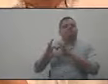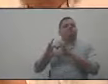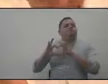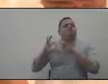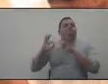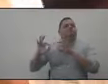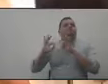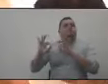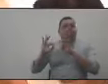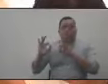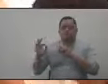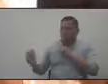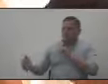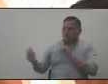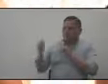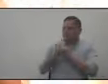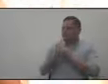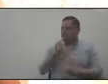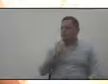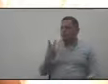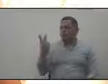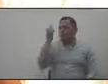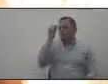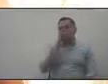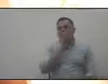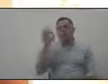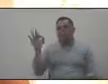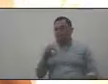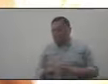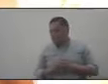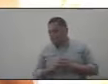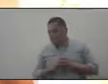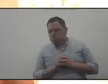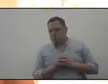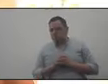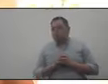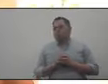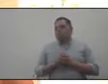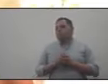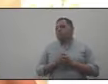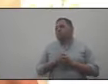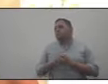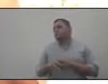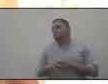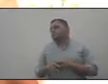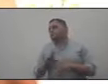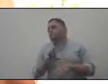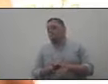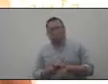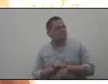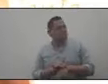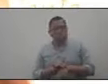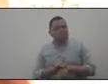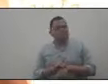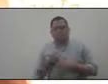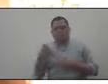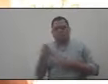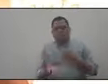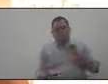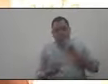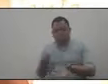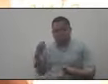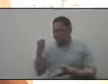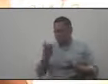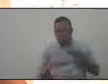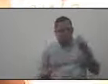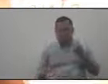bueno. Nunca tuve un no, nunca me tocó decir, doctora, mire, necesito eso. No, porque todo, todo Capresoca me lo